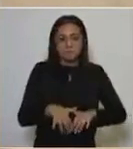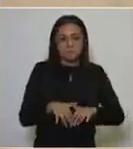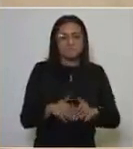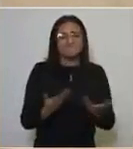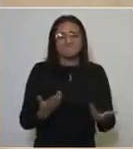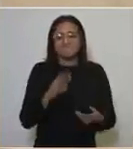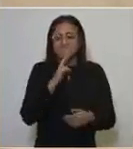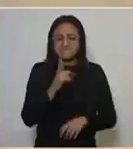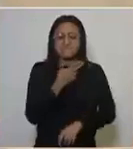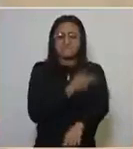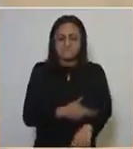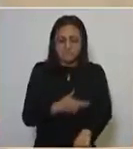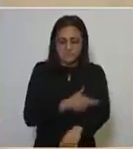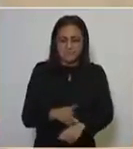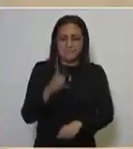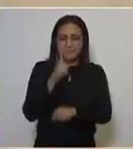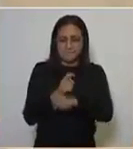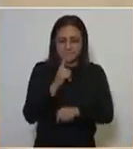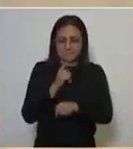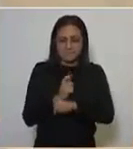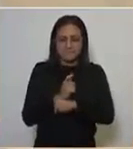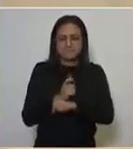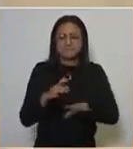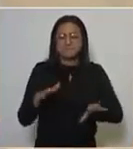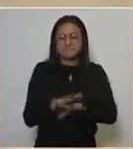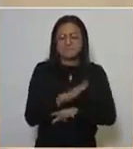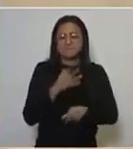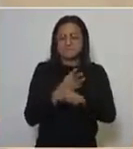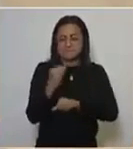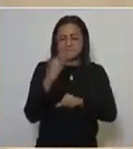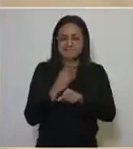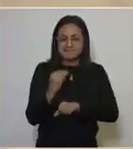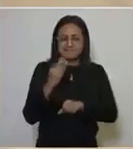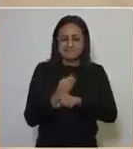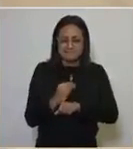vamos a hacer la reparación, la reestructuración de